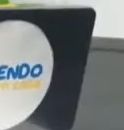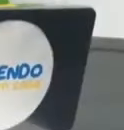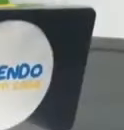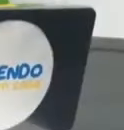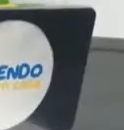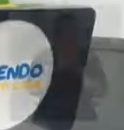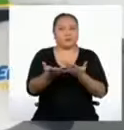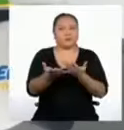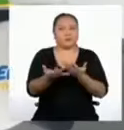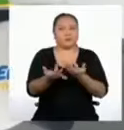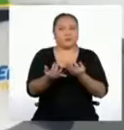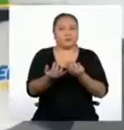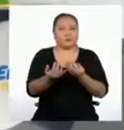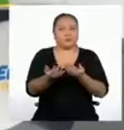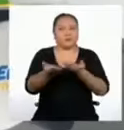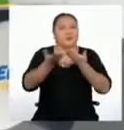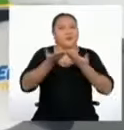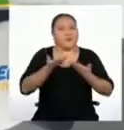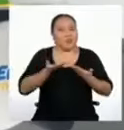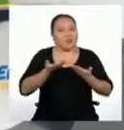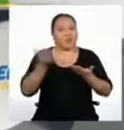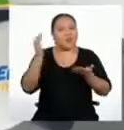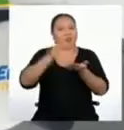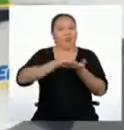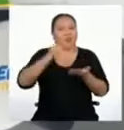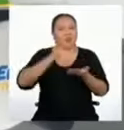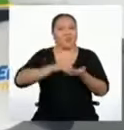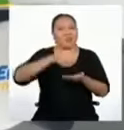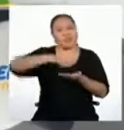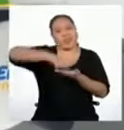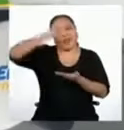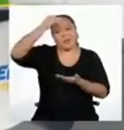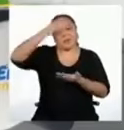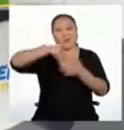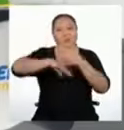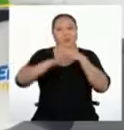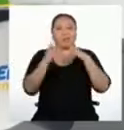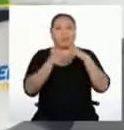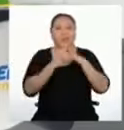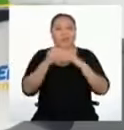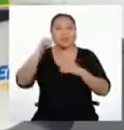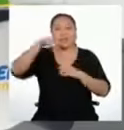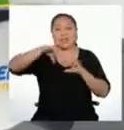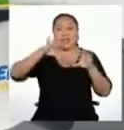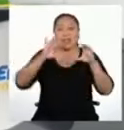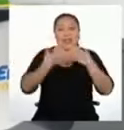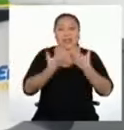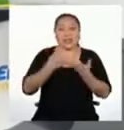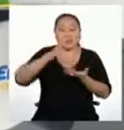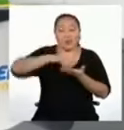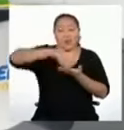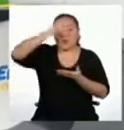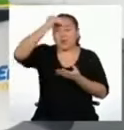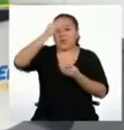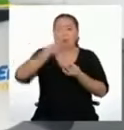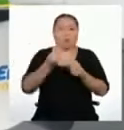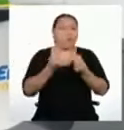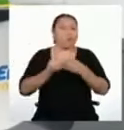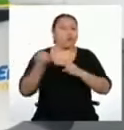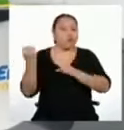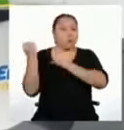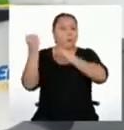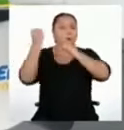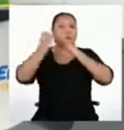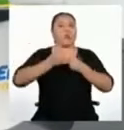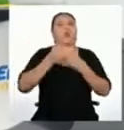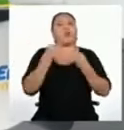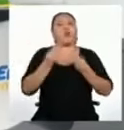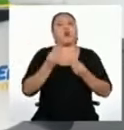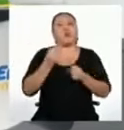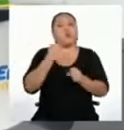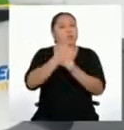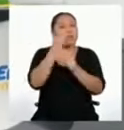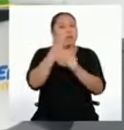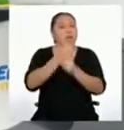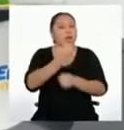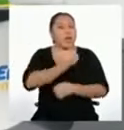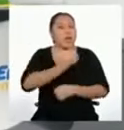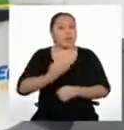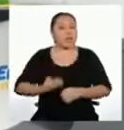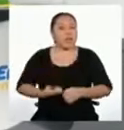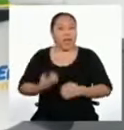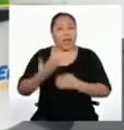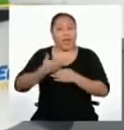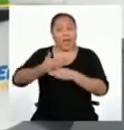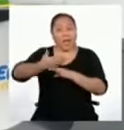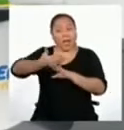Bienvenidas y bienvenidos de vuelta a Aprendo en Casa. En esta clase estamos aprendiendo mucho del poder y cómo funciona nuestro Estado. Antes